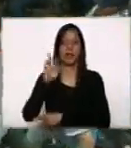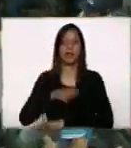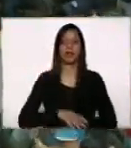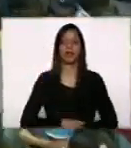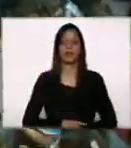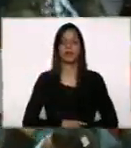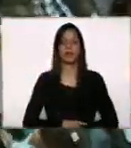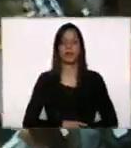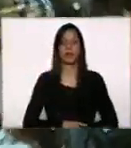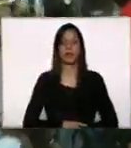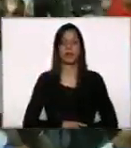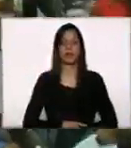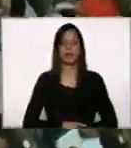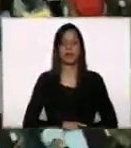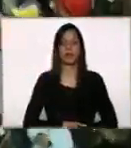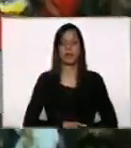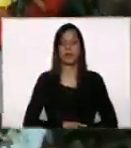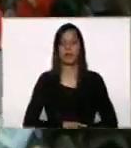Venezuela.